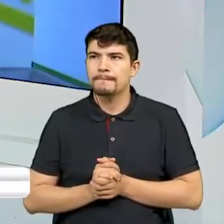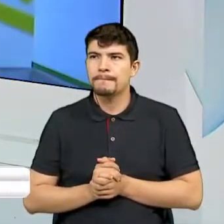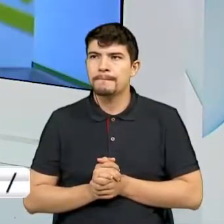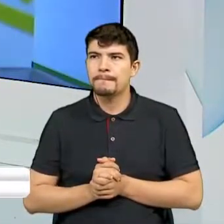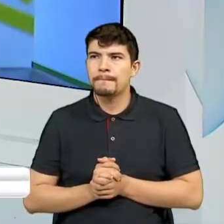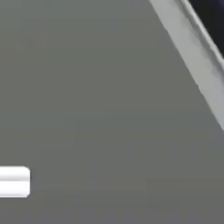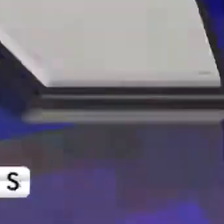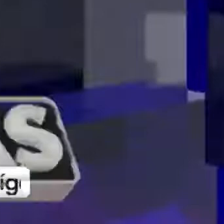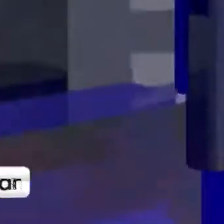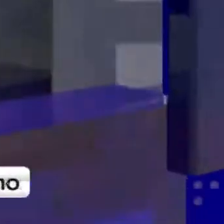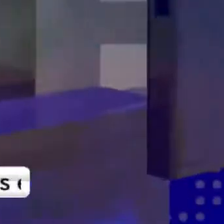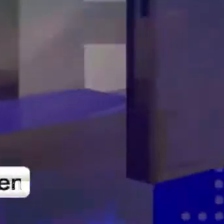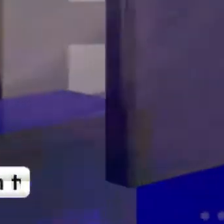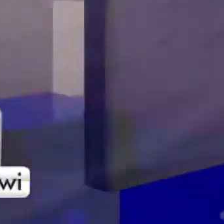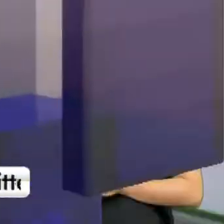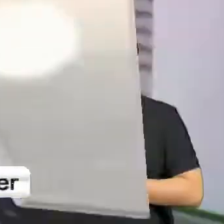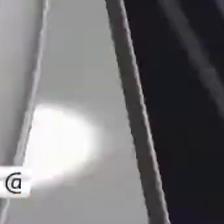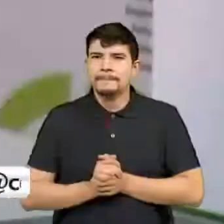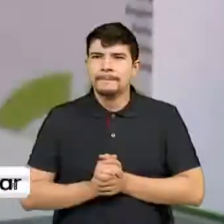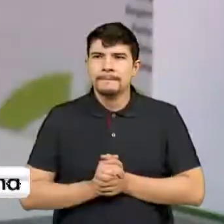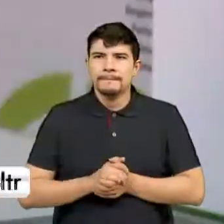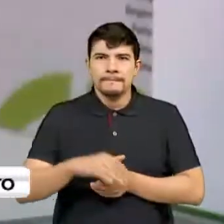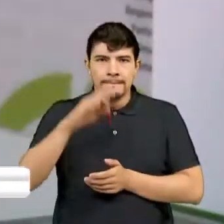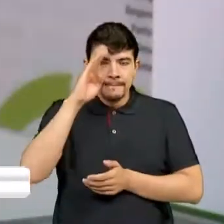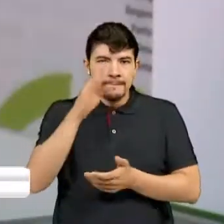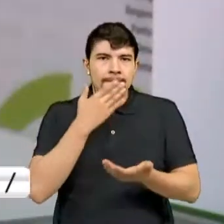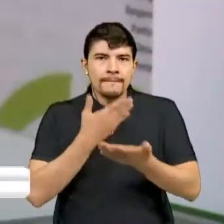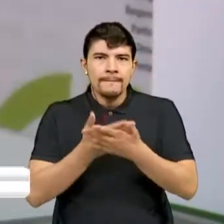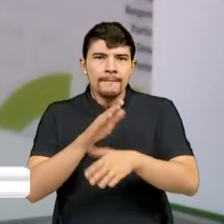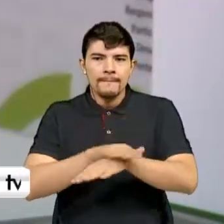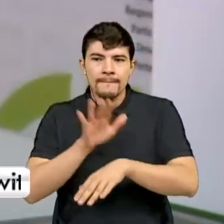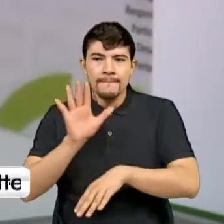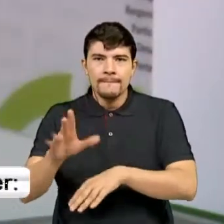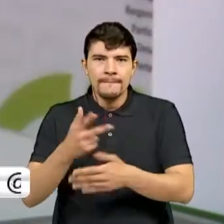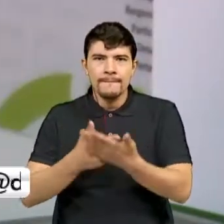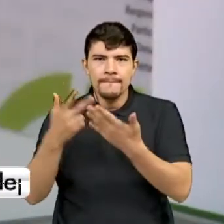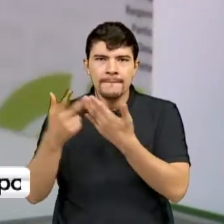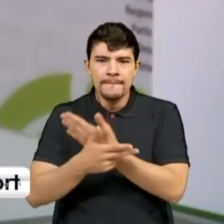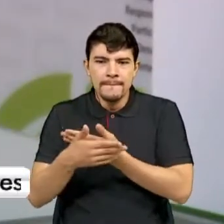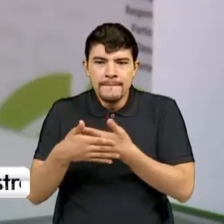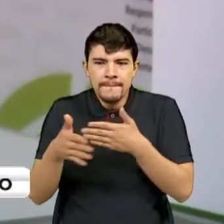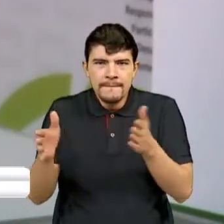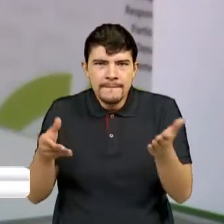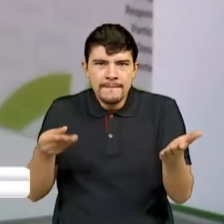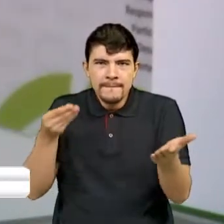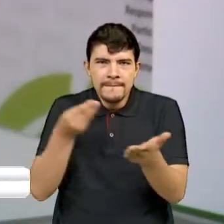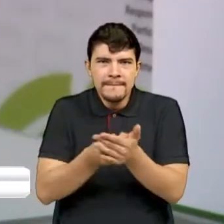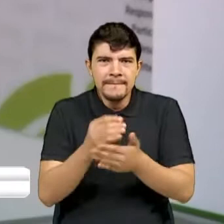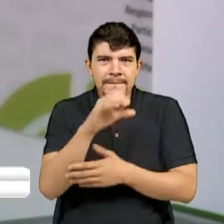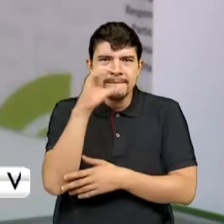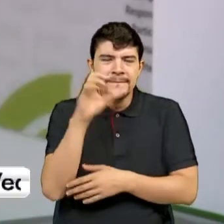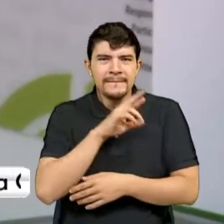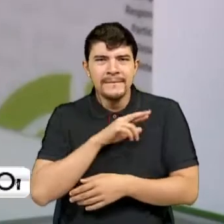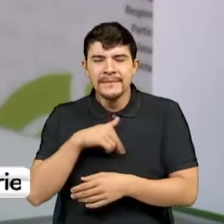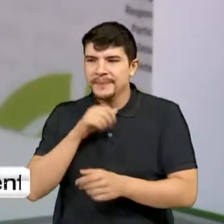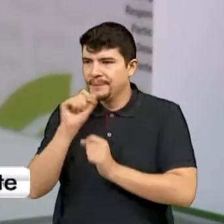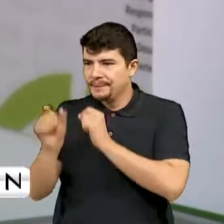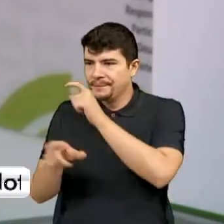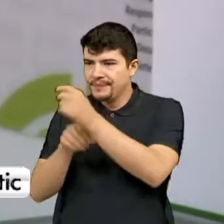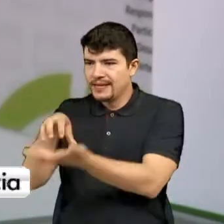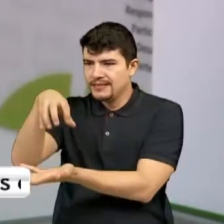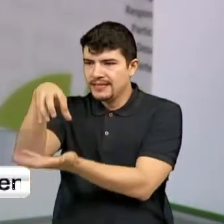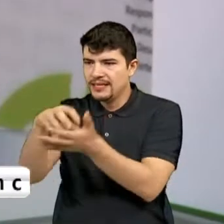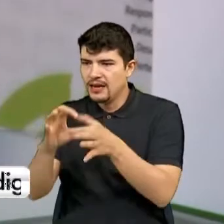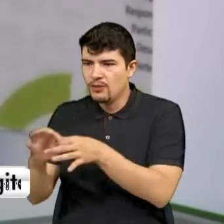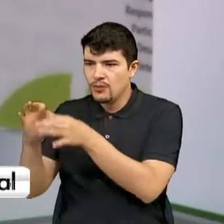Muy buenas tardes, María Ángel y televidentes. Pues ante este proyecto que ampliaría este pago a los colombianos, quisimos consultar con la Central Unitaria